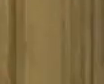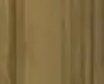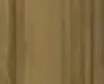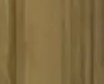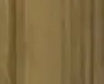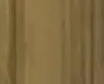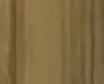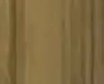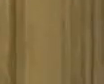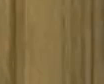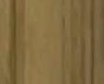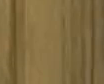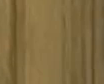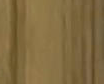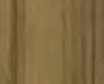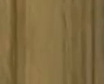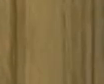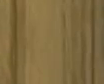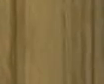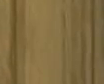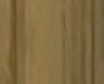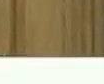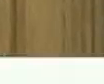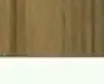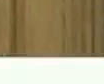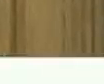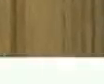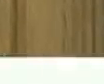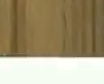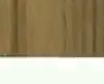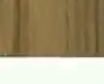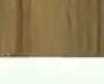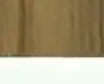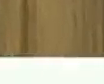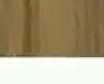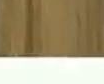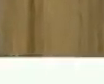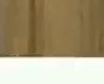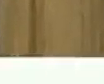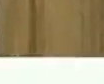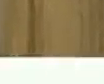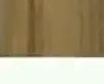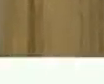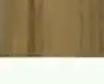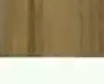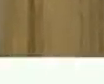presidente de la Asamblea Nacional, Jorge Rodríguez, primera vicepresidenta,